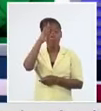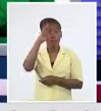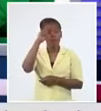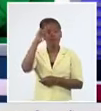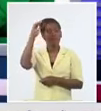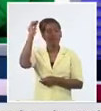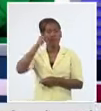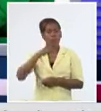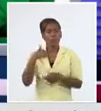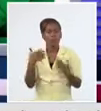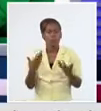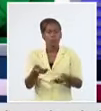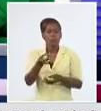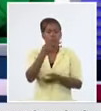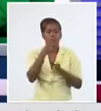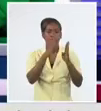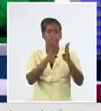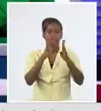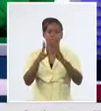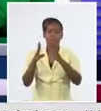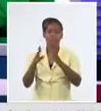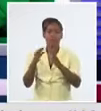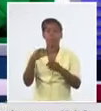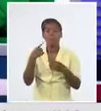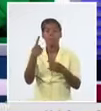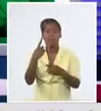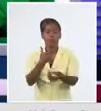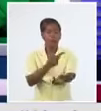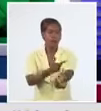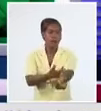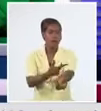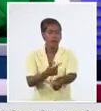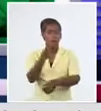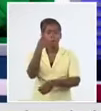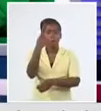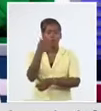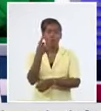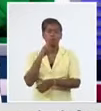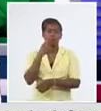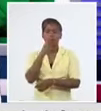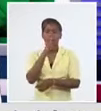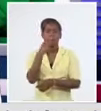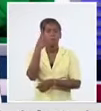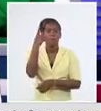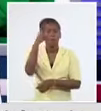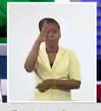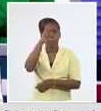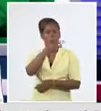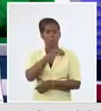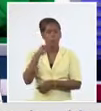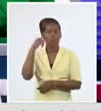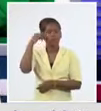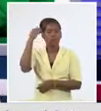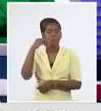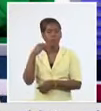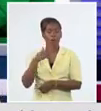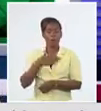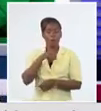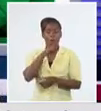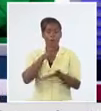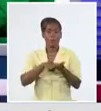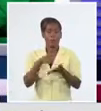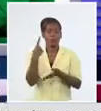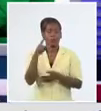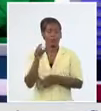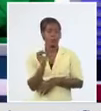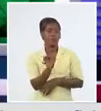cumplan la parte terapéutica, la parte de medicina farmacológica, para que la prescriban y las cumplan las autoridades de